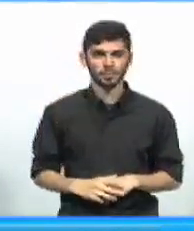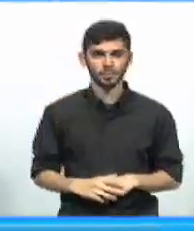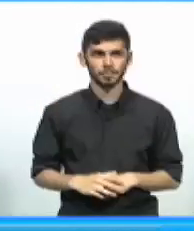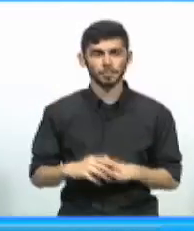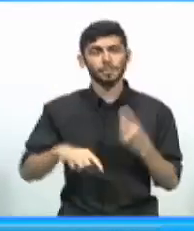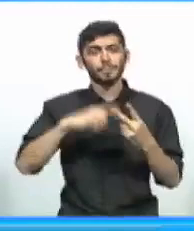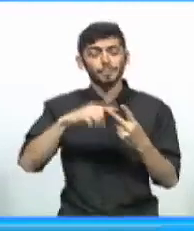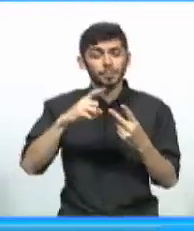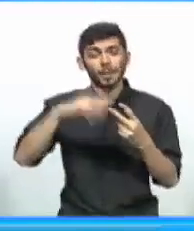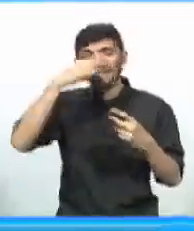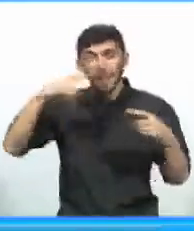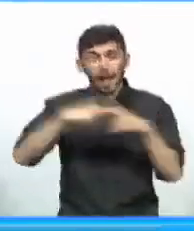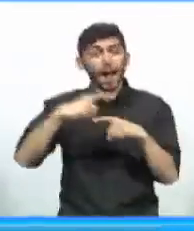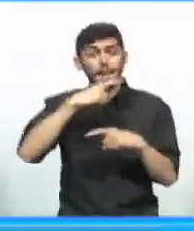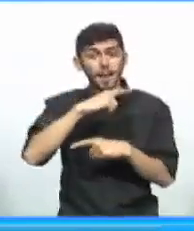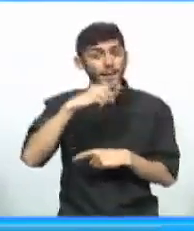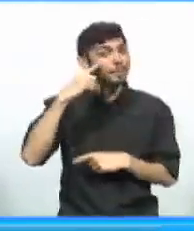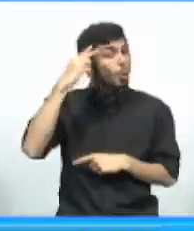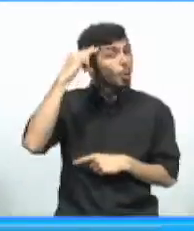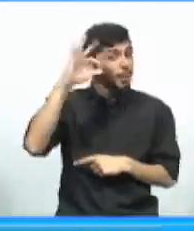La final del 90 contra Alemania.